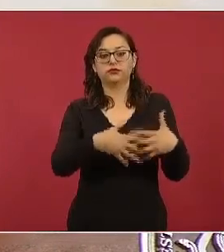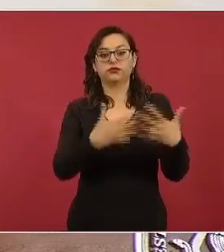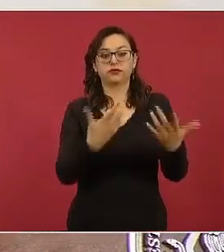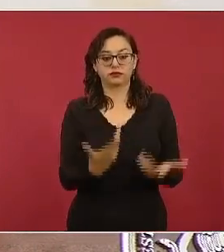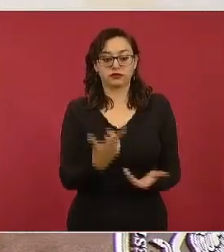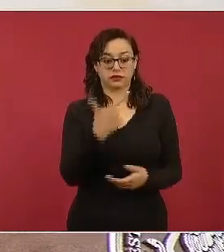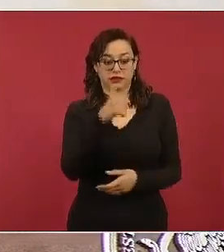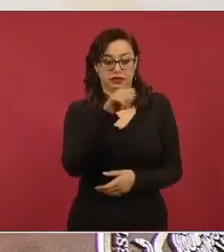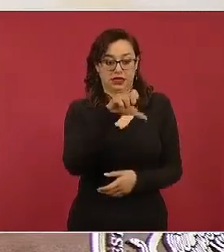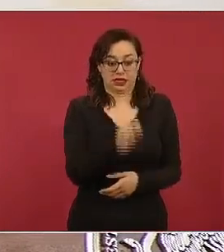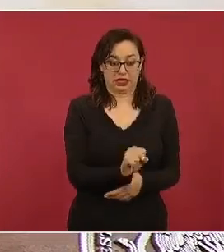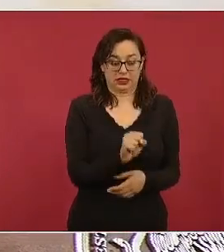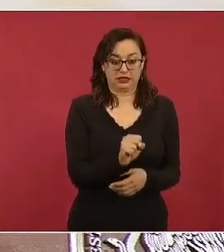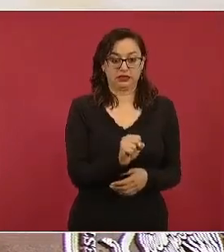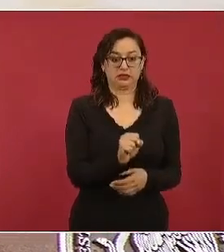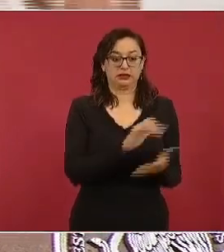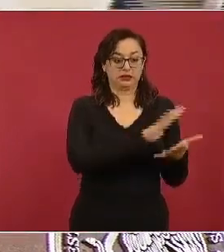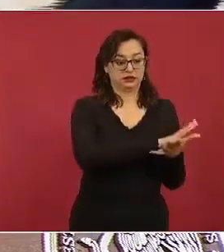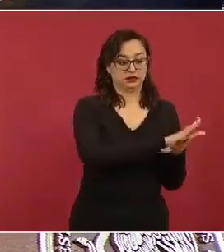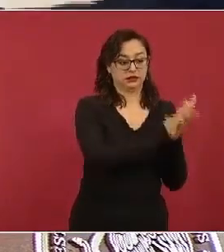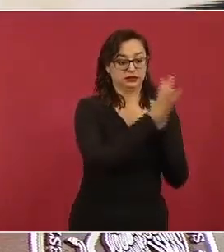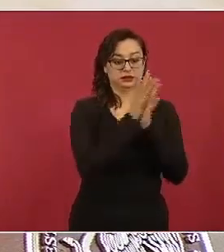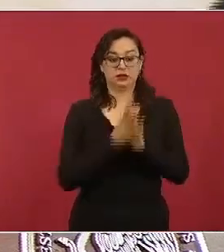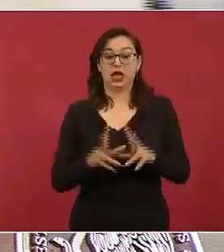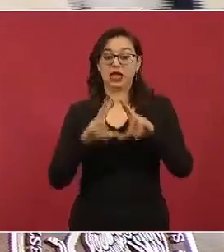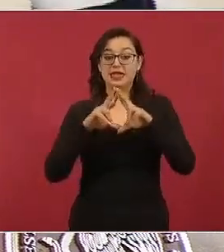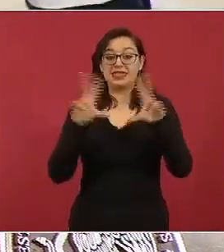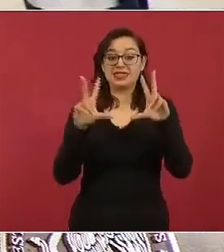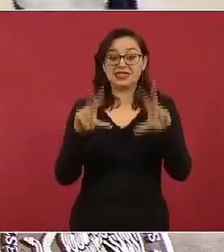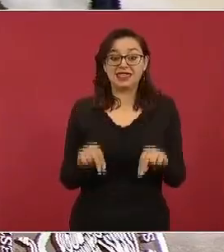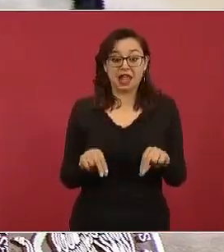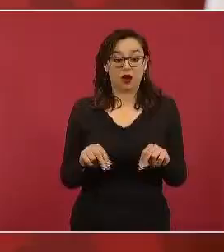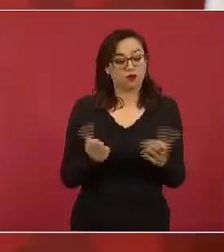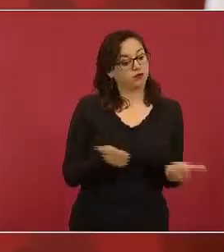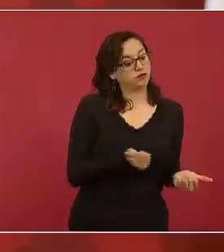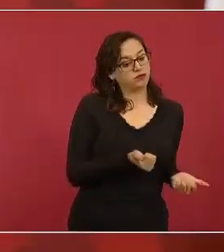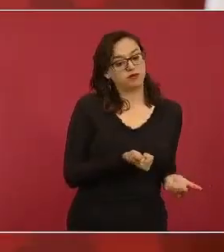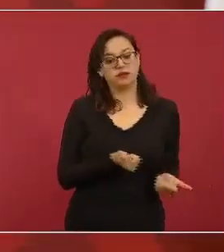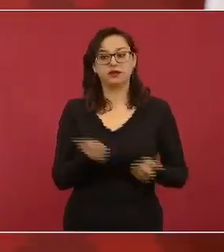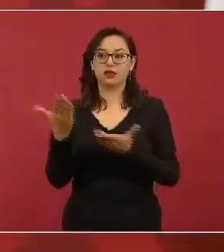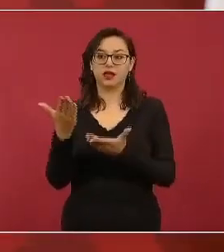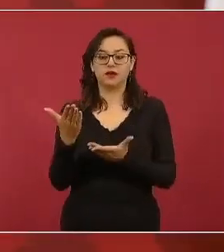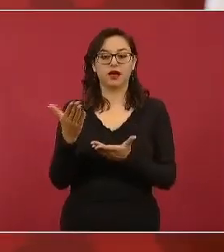congelar el gas para poderlo transportar,